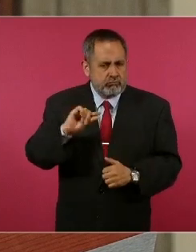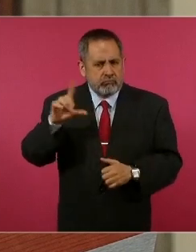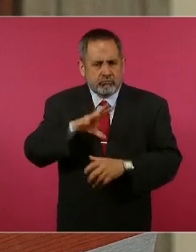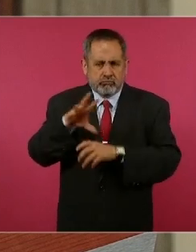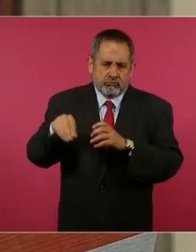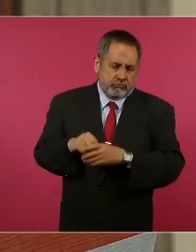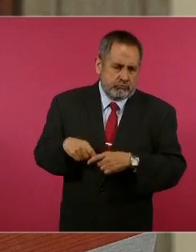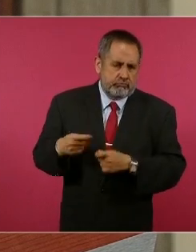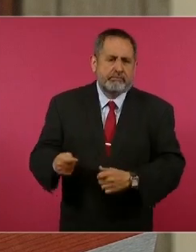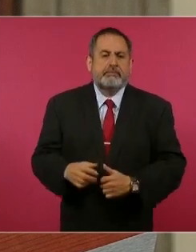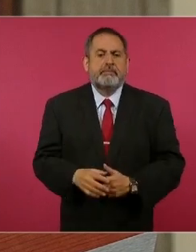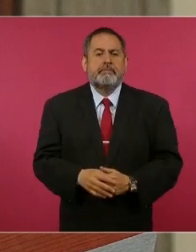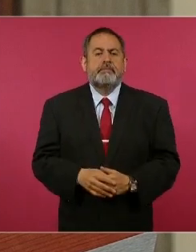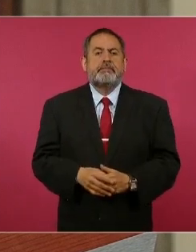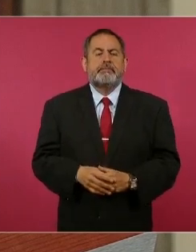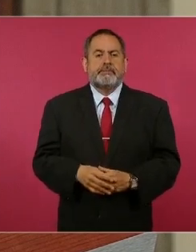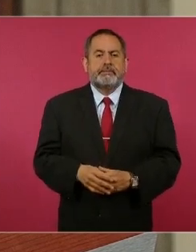todos.